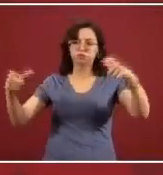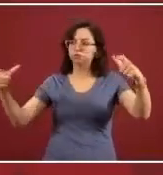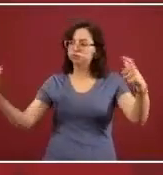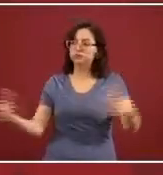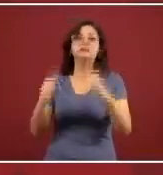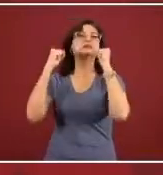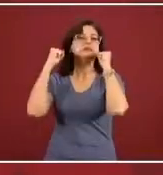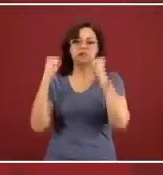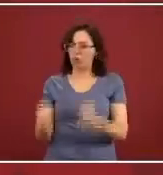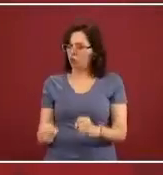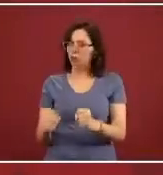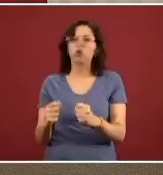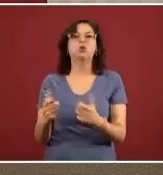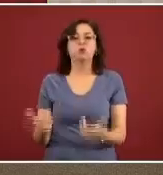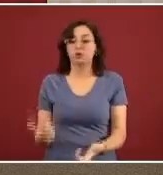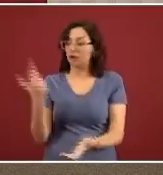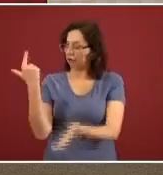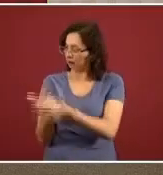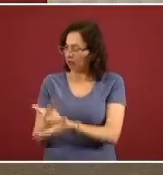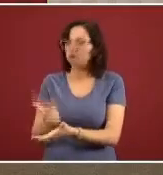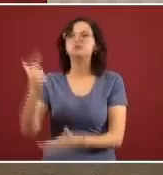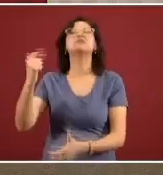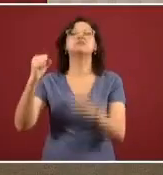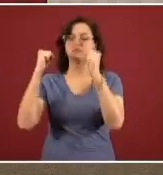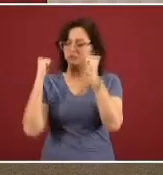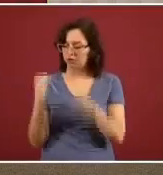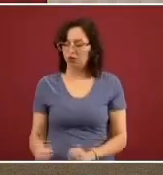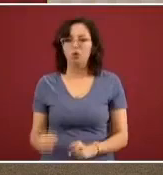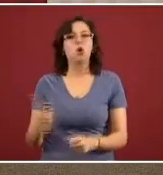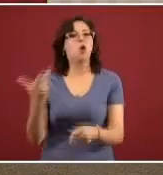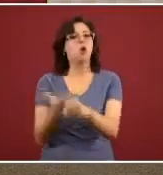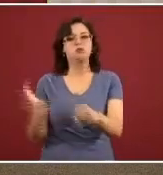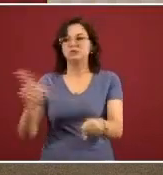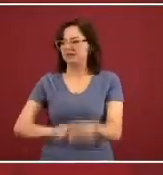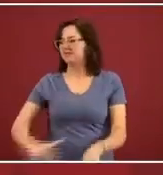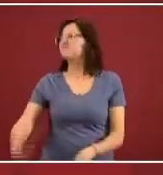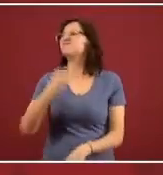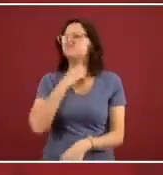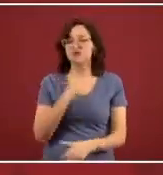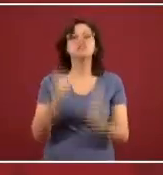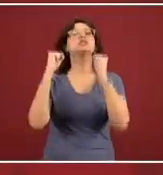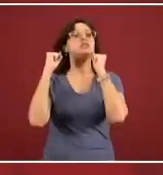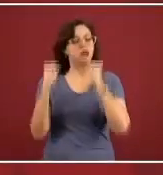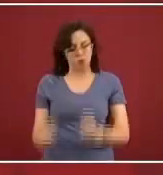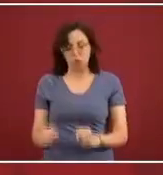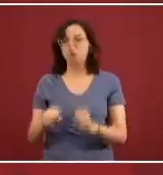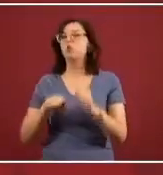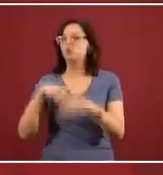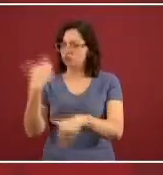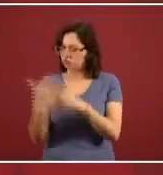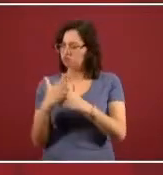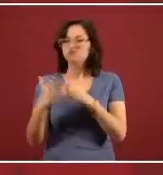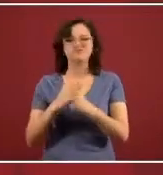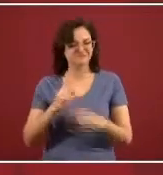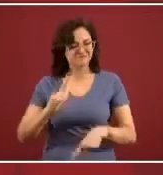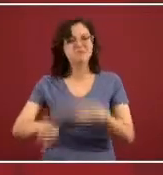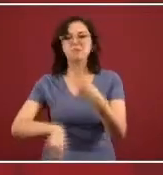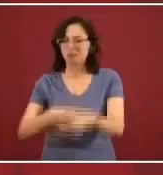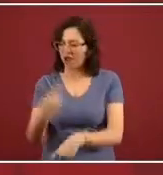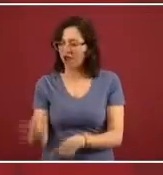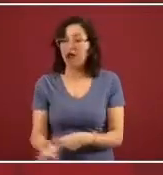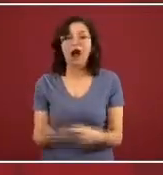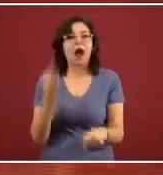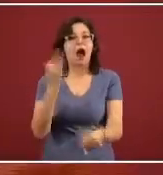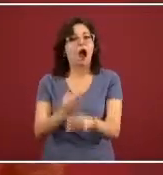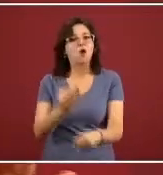también casos graves, y también sobreocupación de los hospitales. Entonces, este es el momento de quedarnos en nuestra